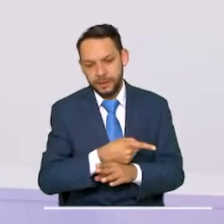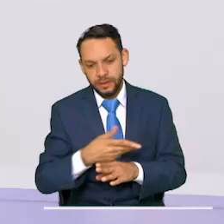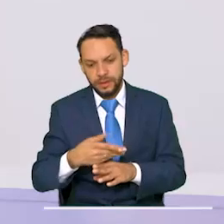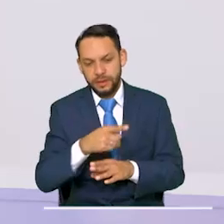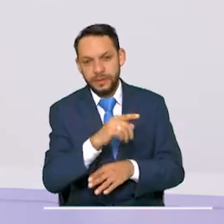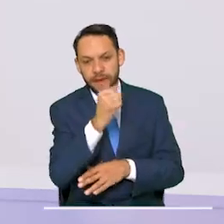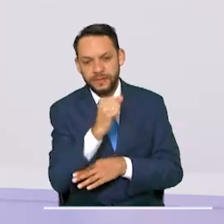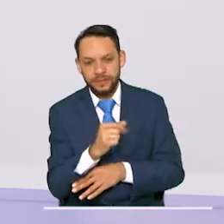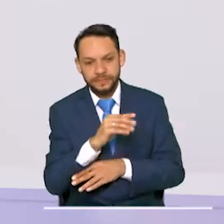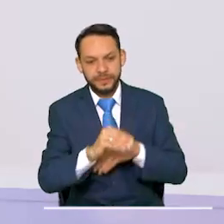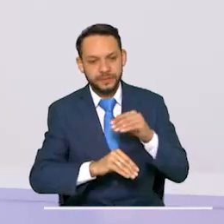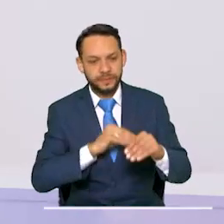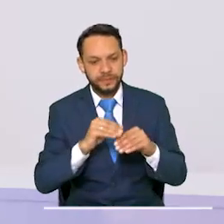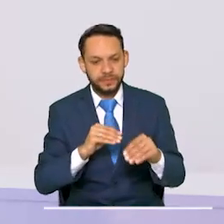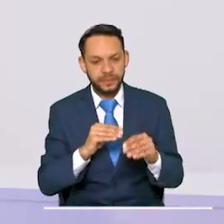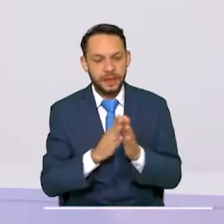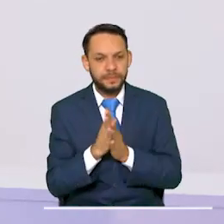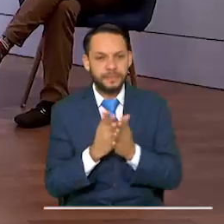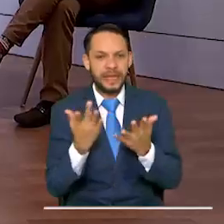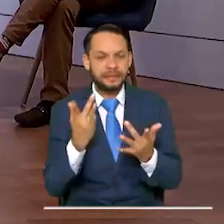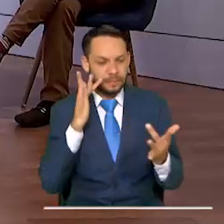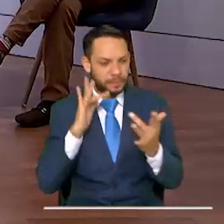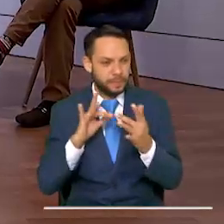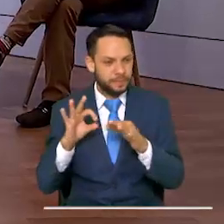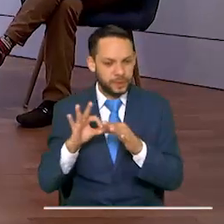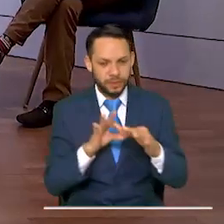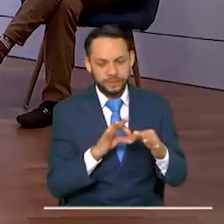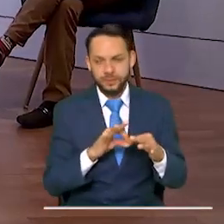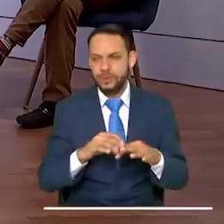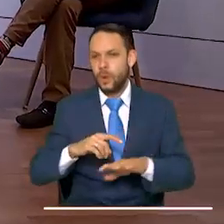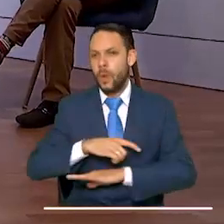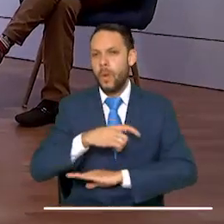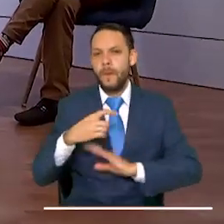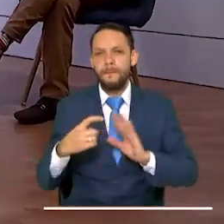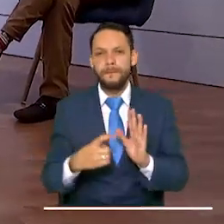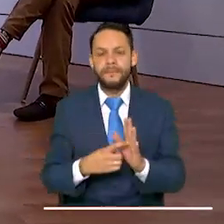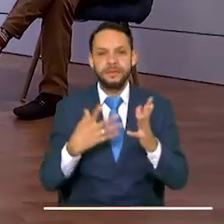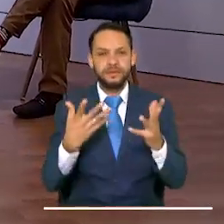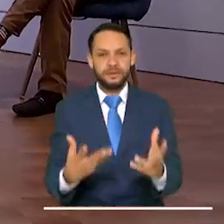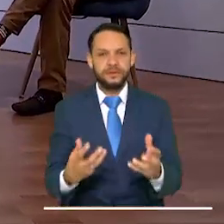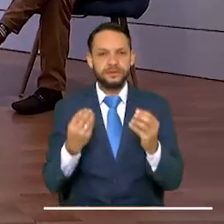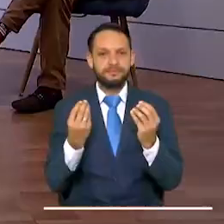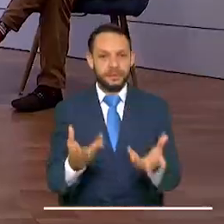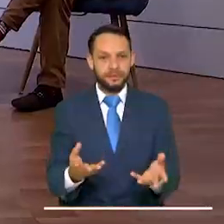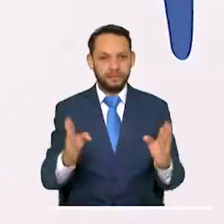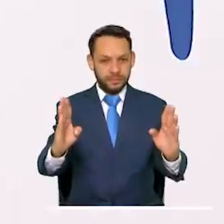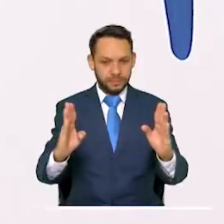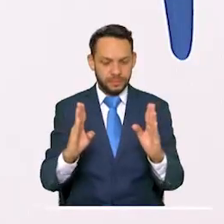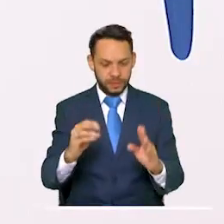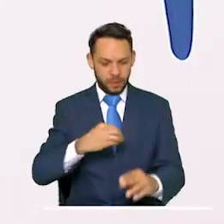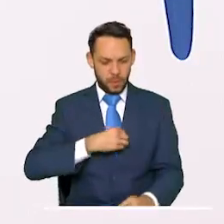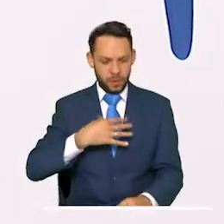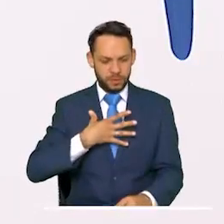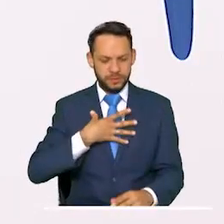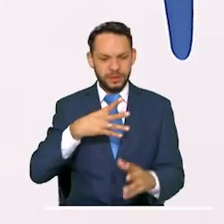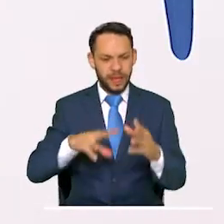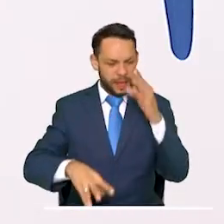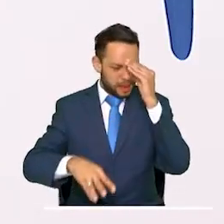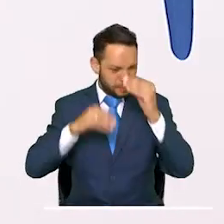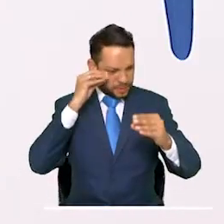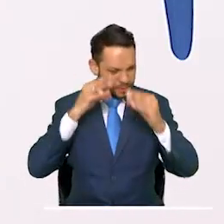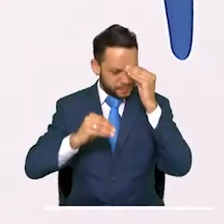frente a la expectativa que se tiene. Total, yo quiero que todos ustedes se den esta oportunidad. Los cannabinoides tienen mucho